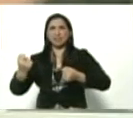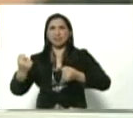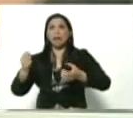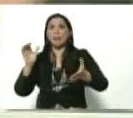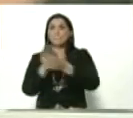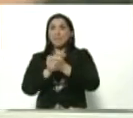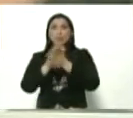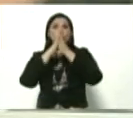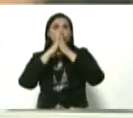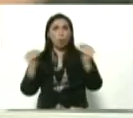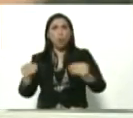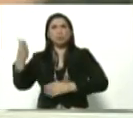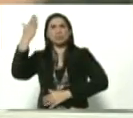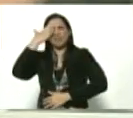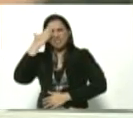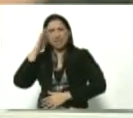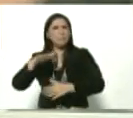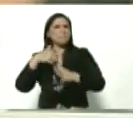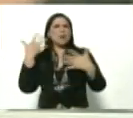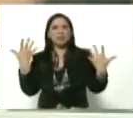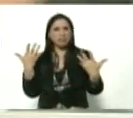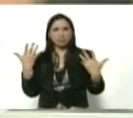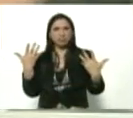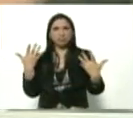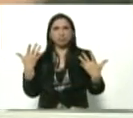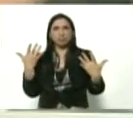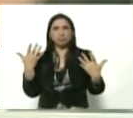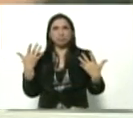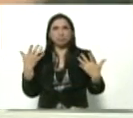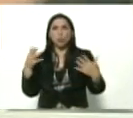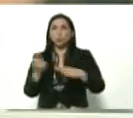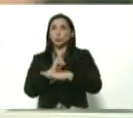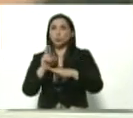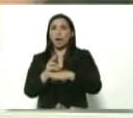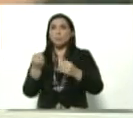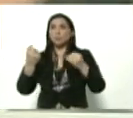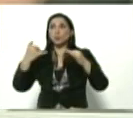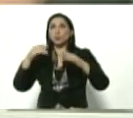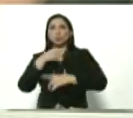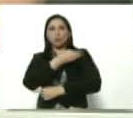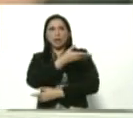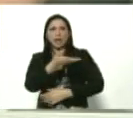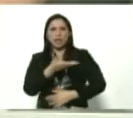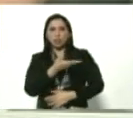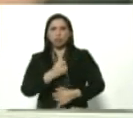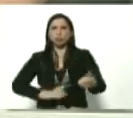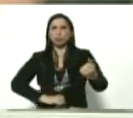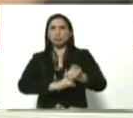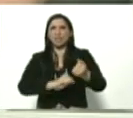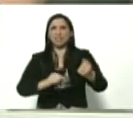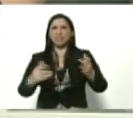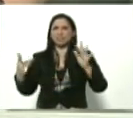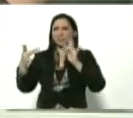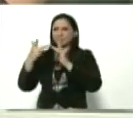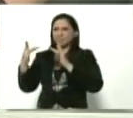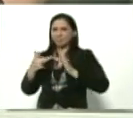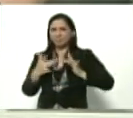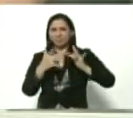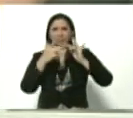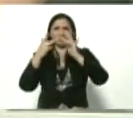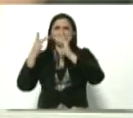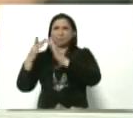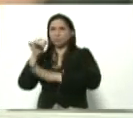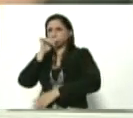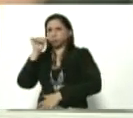directos. Todos sabían para qué era. Y muchos de ellos eran el sustento de las redes de narcotráfico y se presentaban